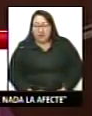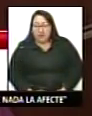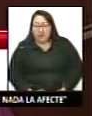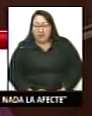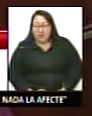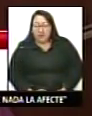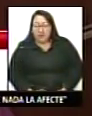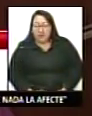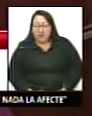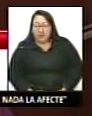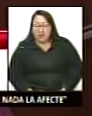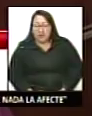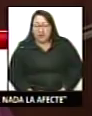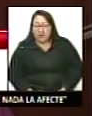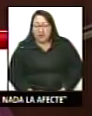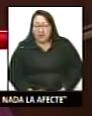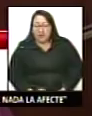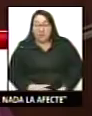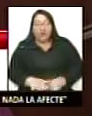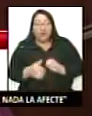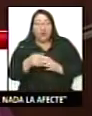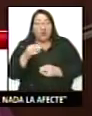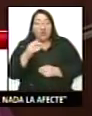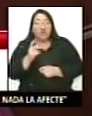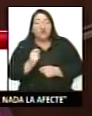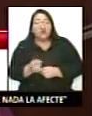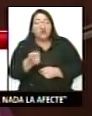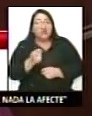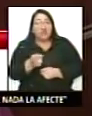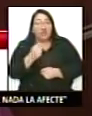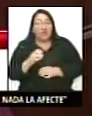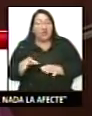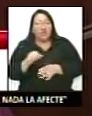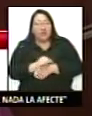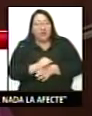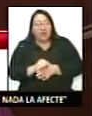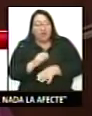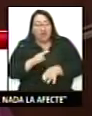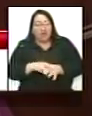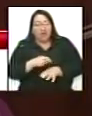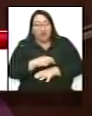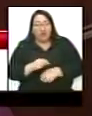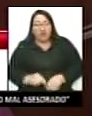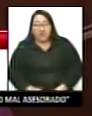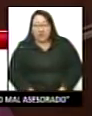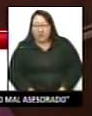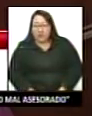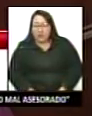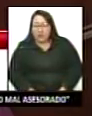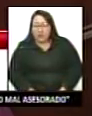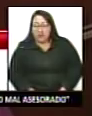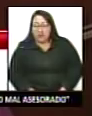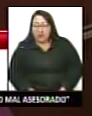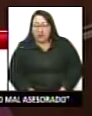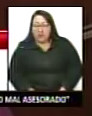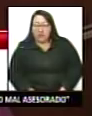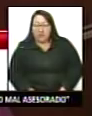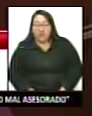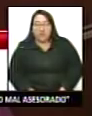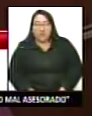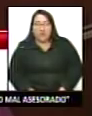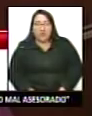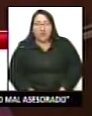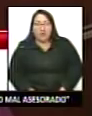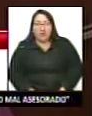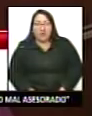Dos, que los chefs, ¿no?, realicen prácticas profesionales en el mundo rural para rescatar la